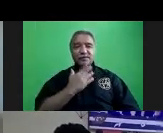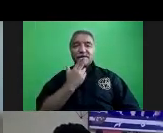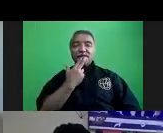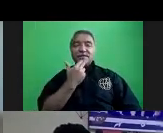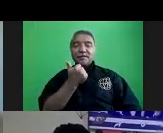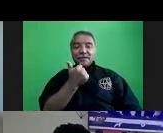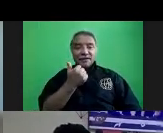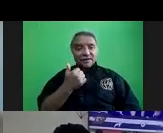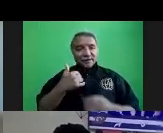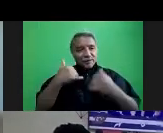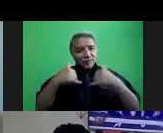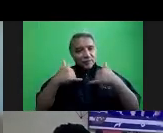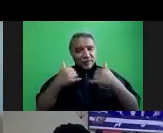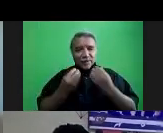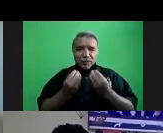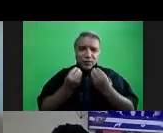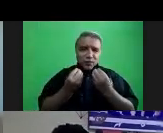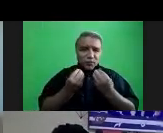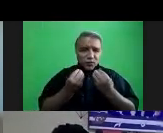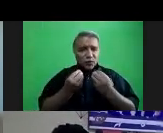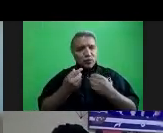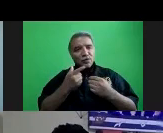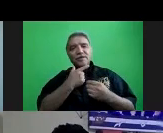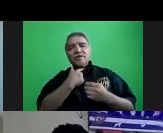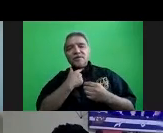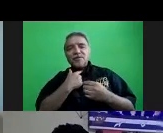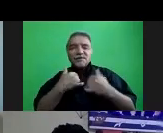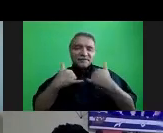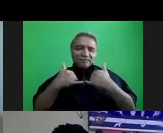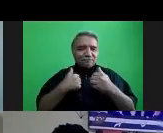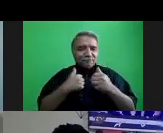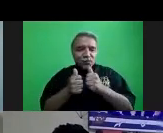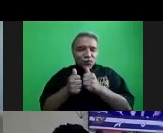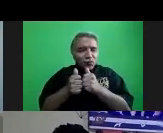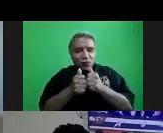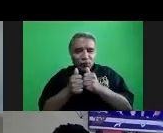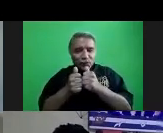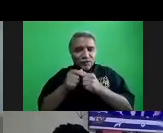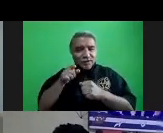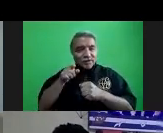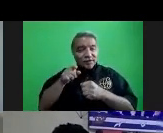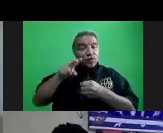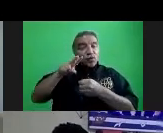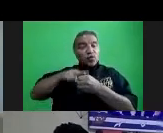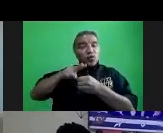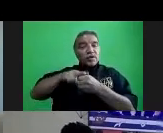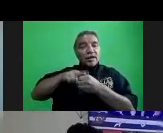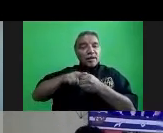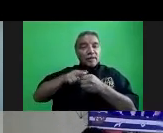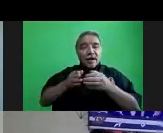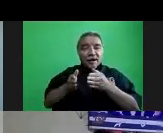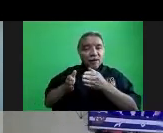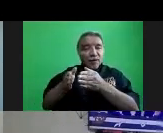Él está presentando la foto, él tenía 5 años, él estaba jugando con su hermana, le gustaba mucho jugar y